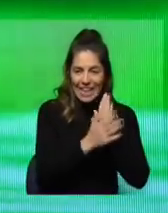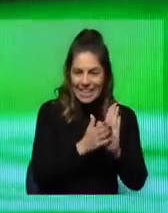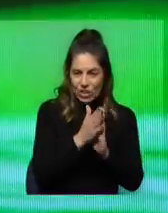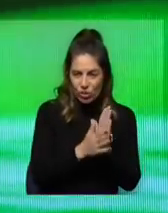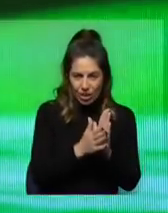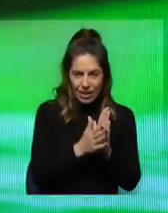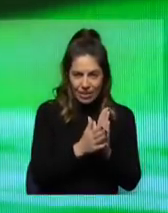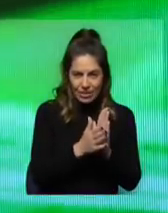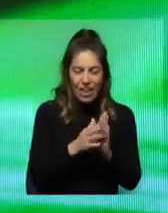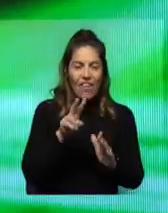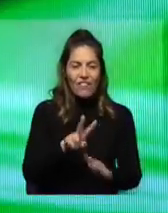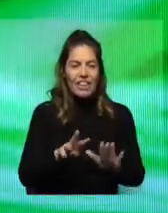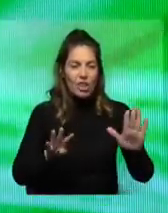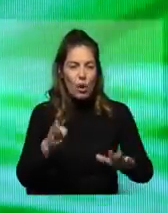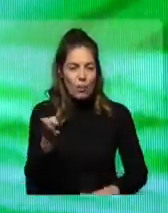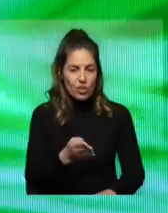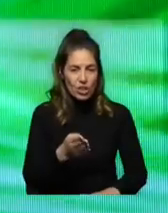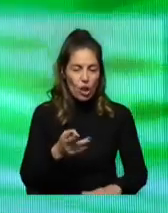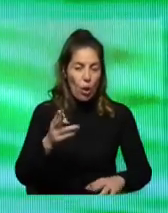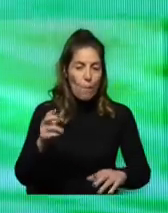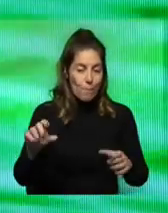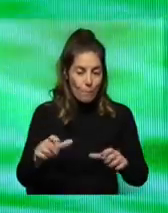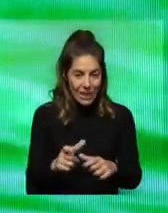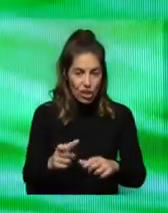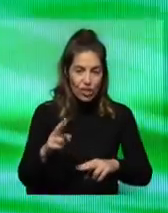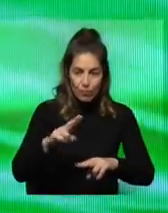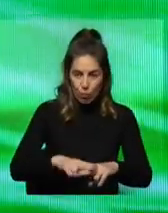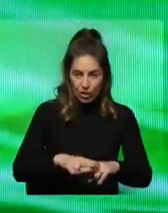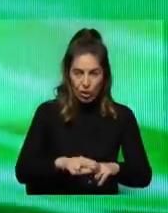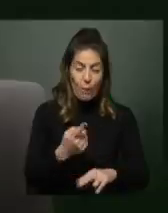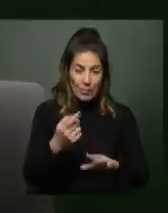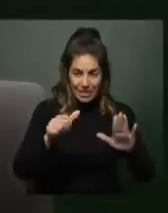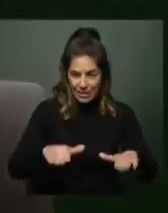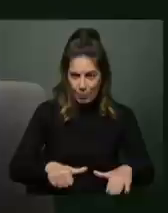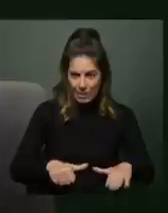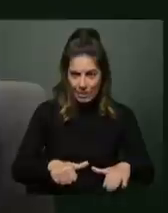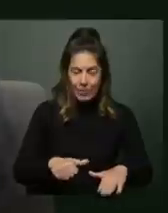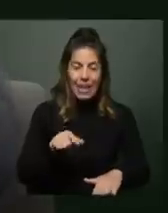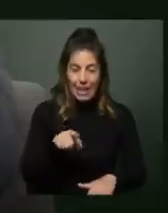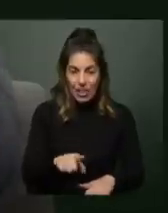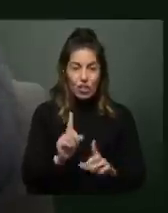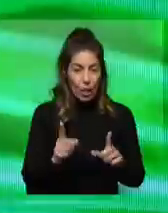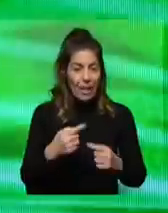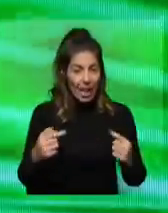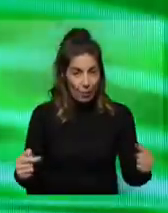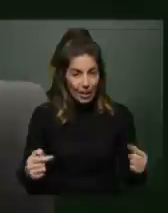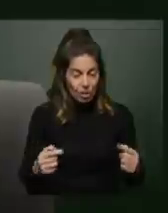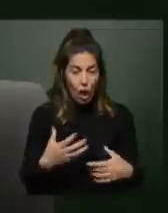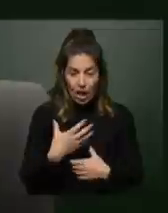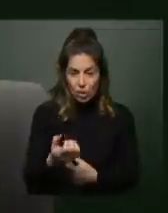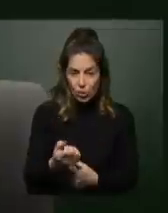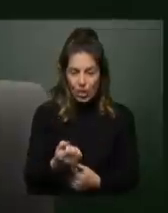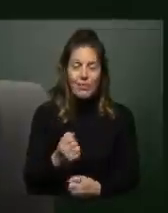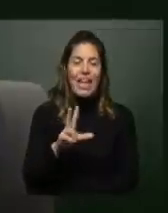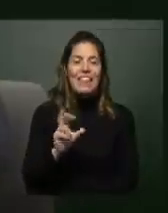ejemplo un 29% menos de en el primer semestre el elemento disuasor también ayuda exactamente me